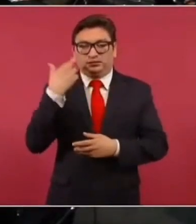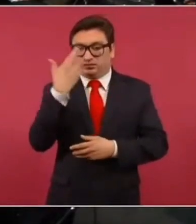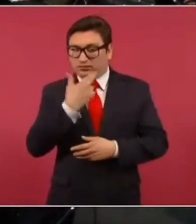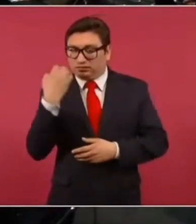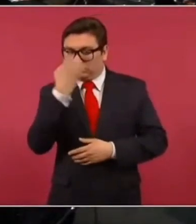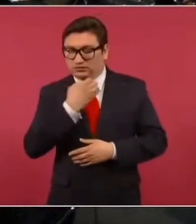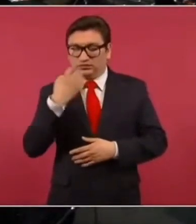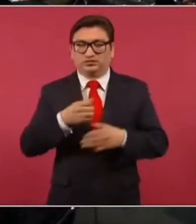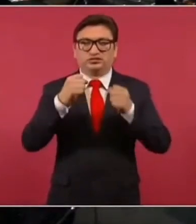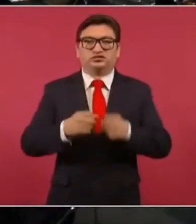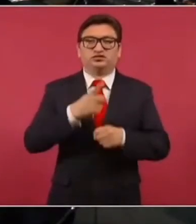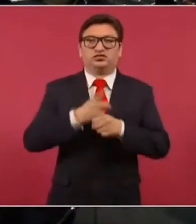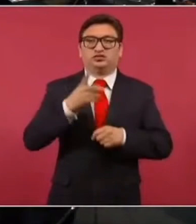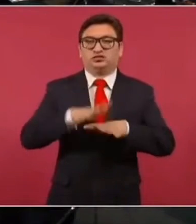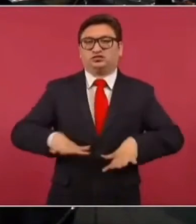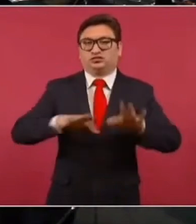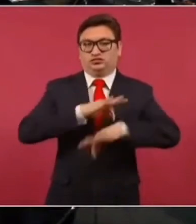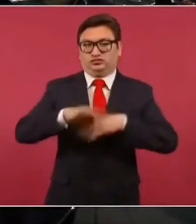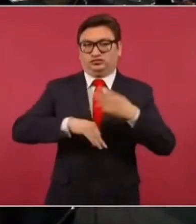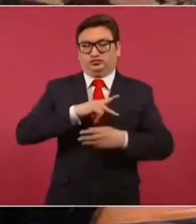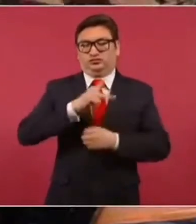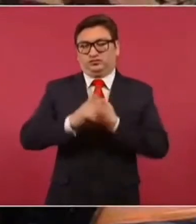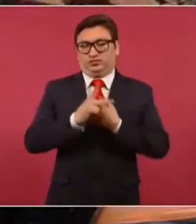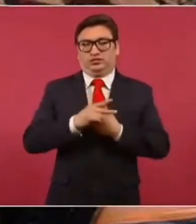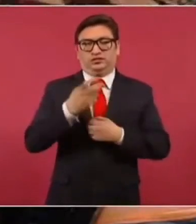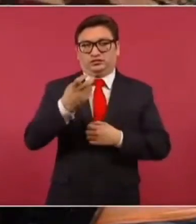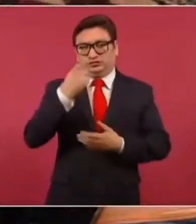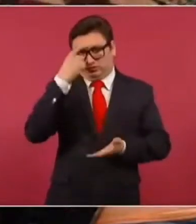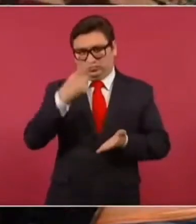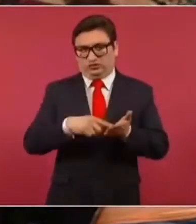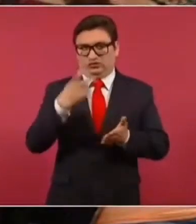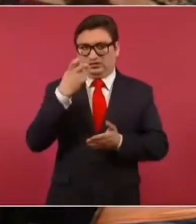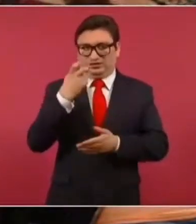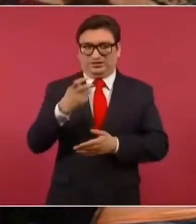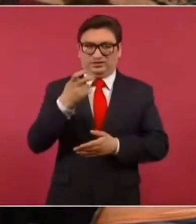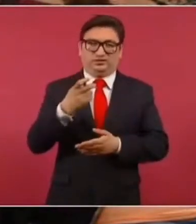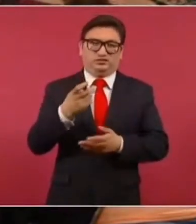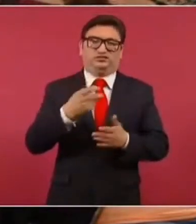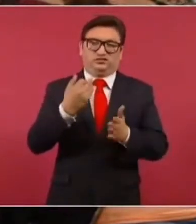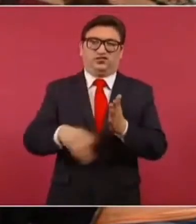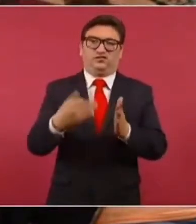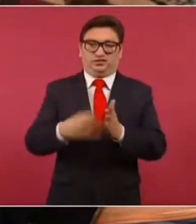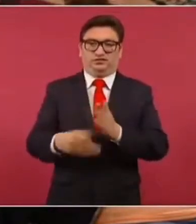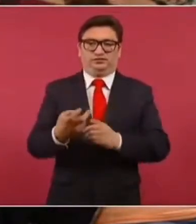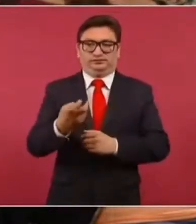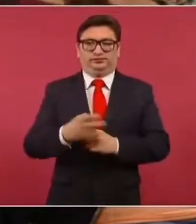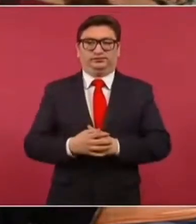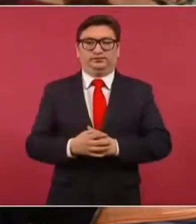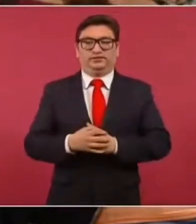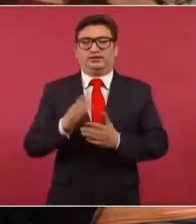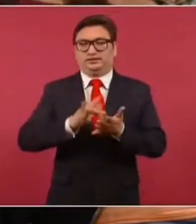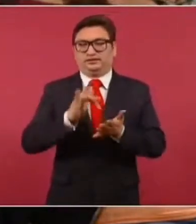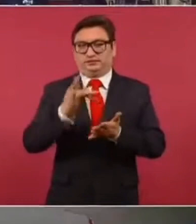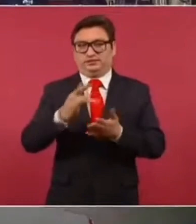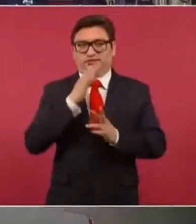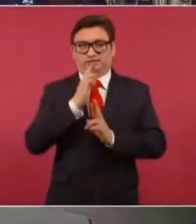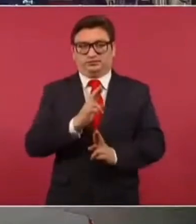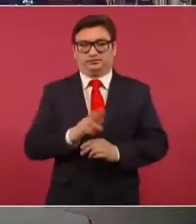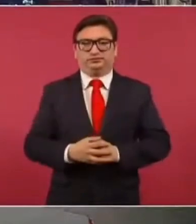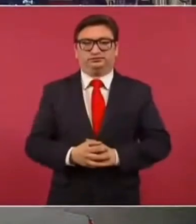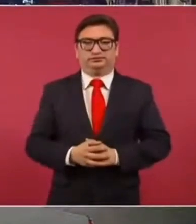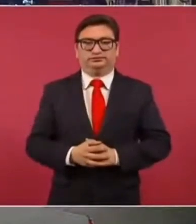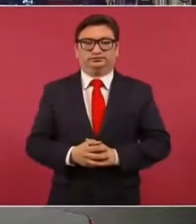la seguridad privada en nuestro país, presidente, que creo que también ese es otro de los pendientes ahora que sale con esto. Y le agradezco las respuestas.